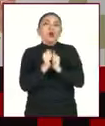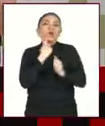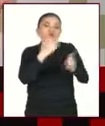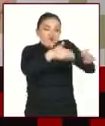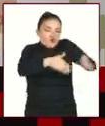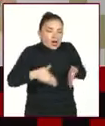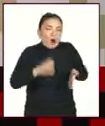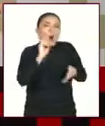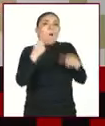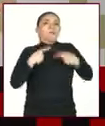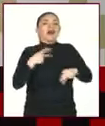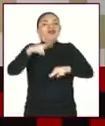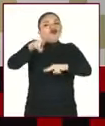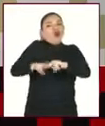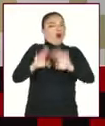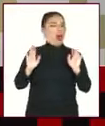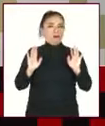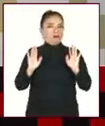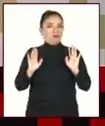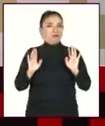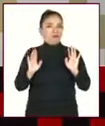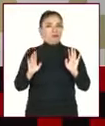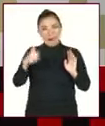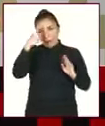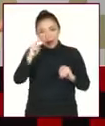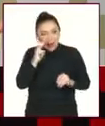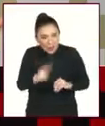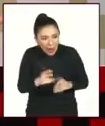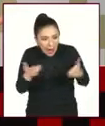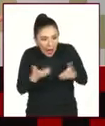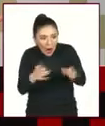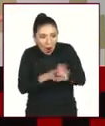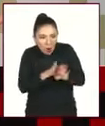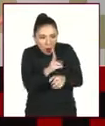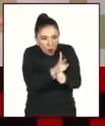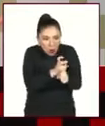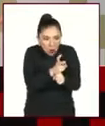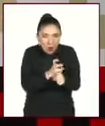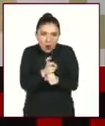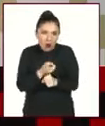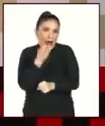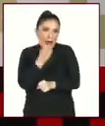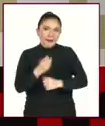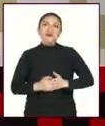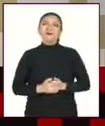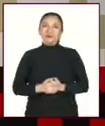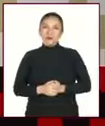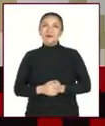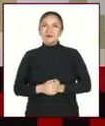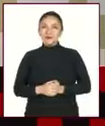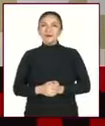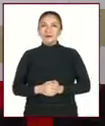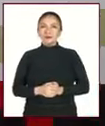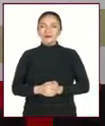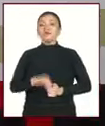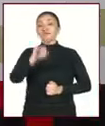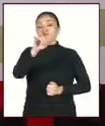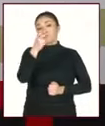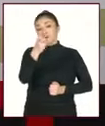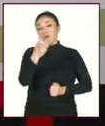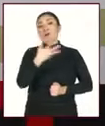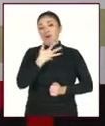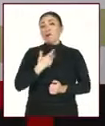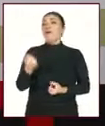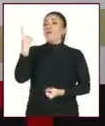persona que se preste a realizar esto, Sí, para ver claro. exactamente cómo hacer este procedimiento. Sí. ¿No? De hecho, hay